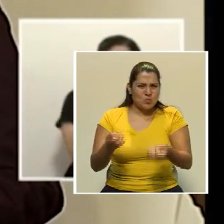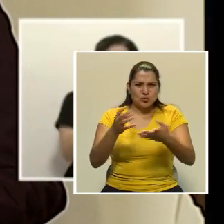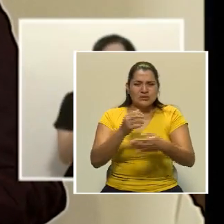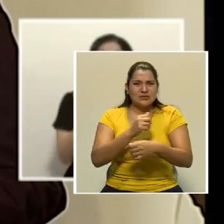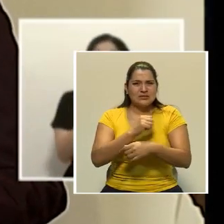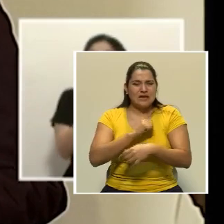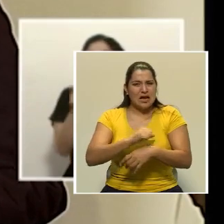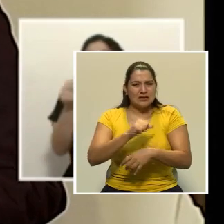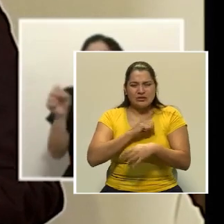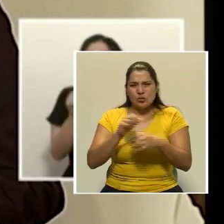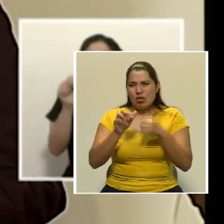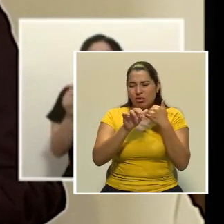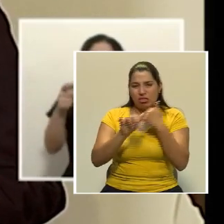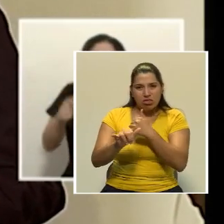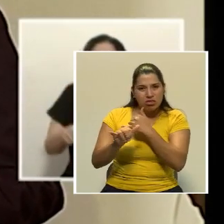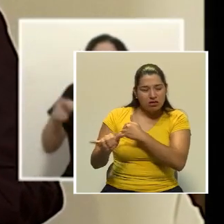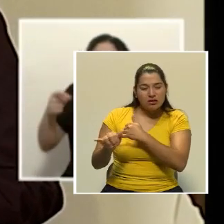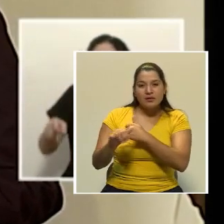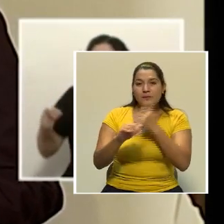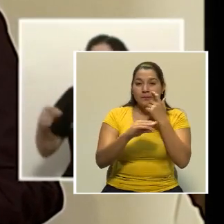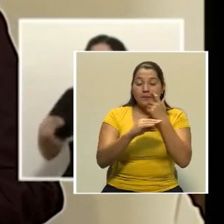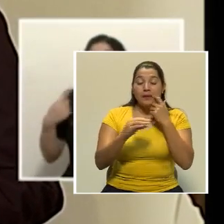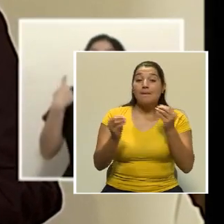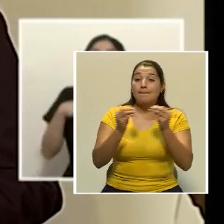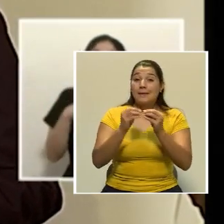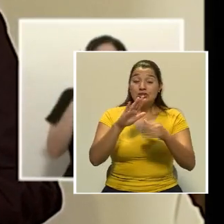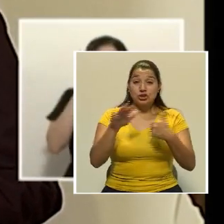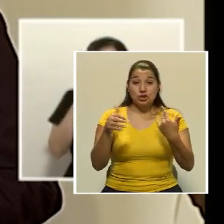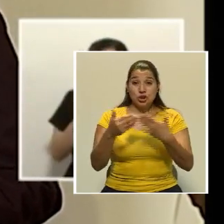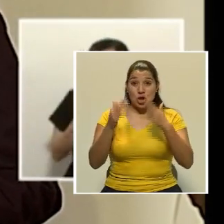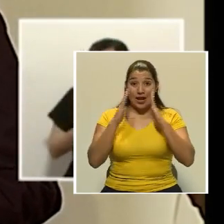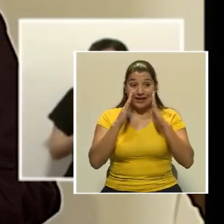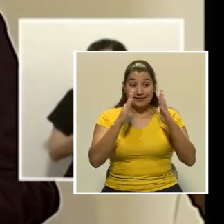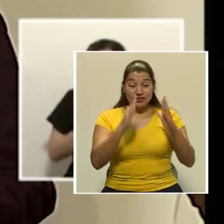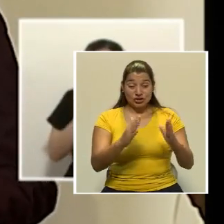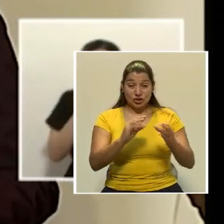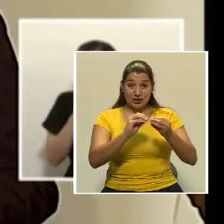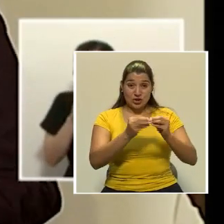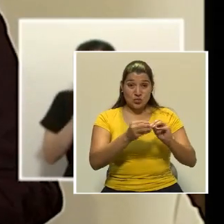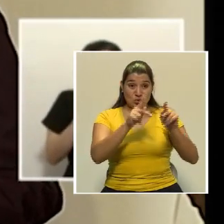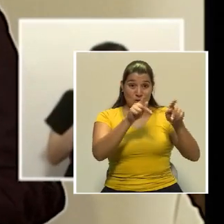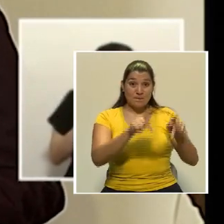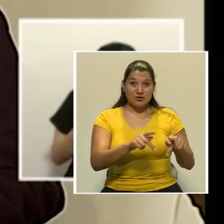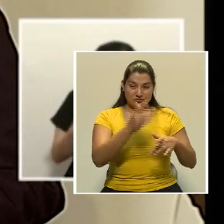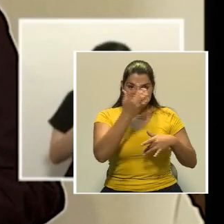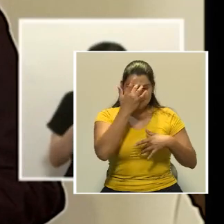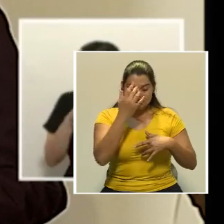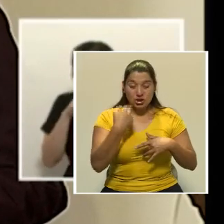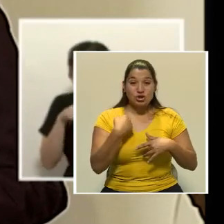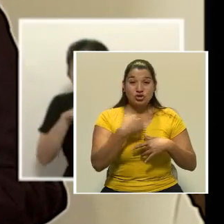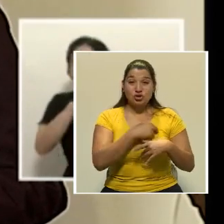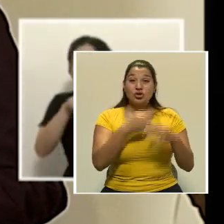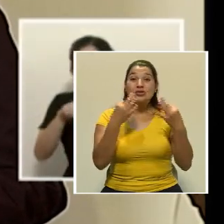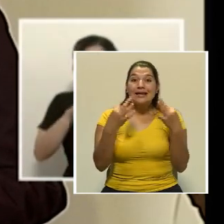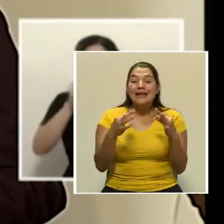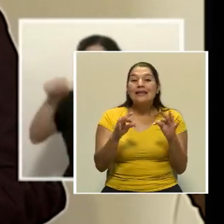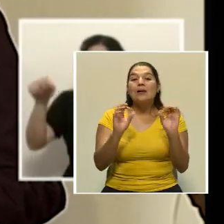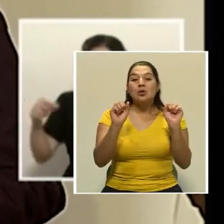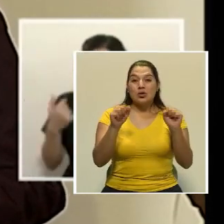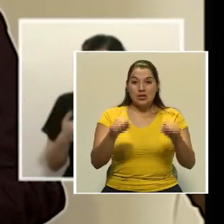que están pasando en estos momentos, además de todo lo que es la atención y seguimiento de los contactos y los casos que estamos tratando de ponerlos en la